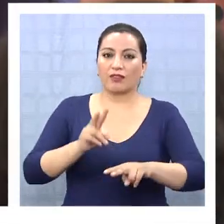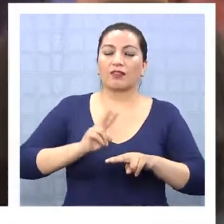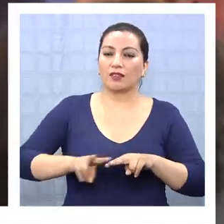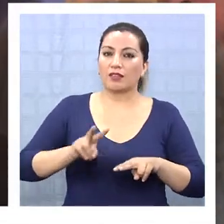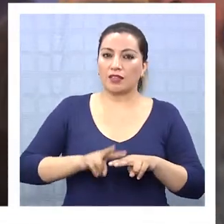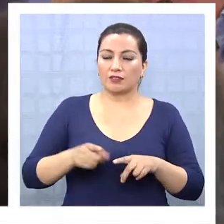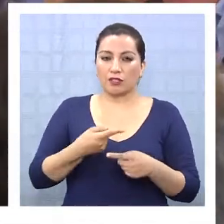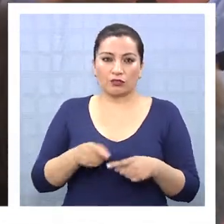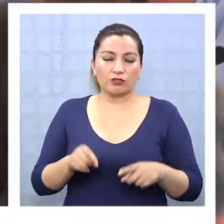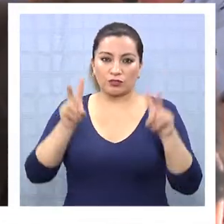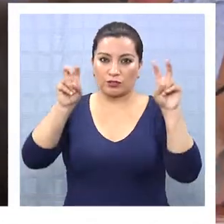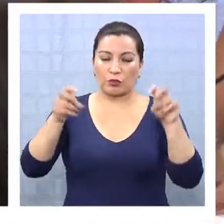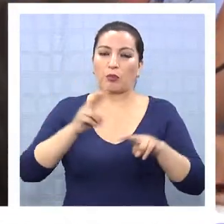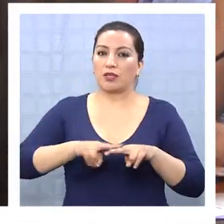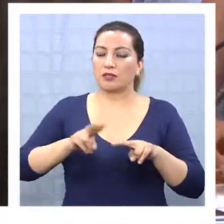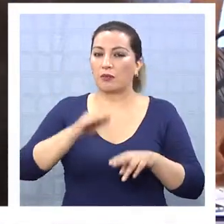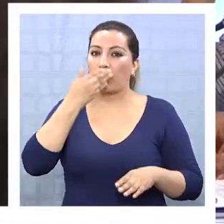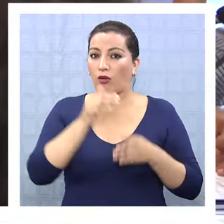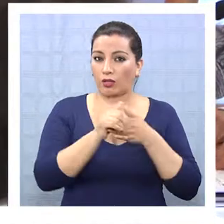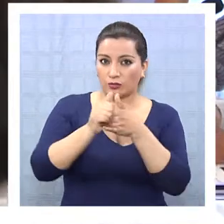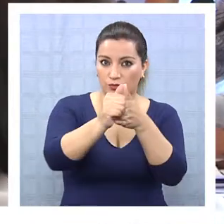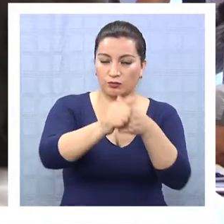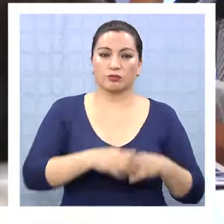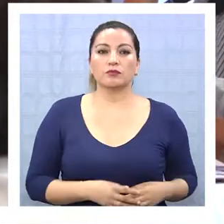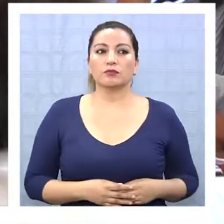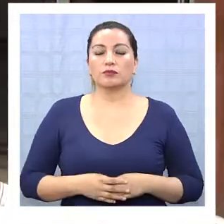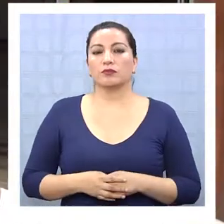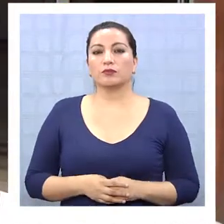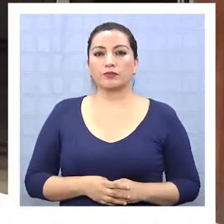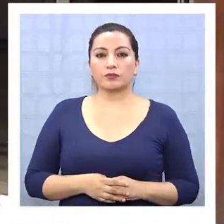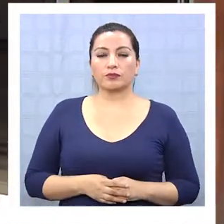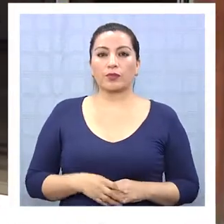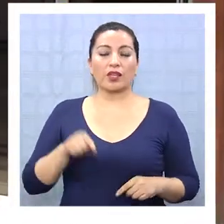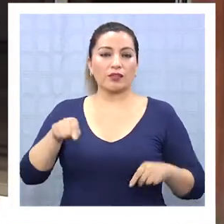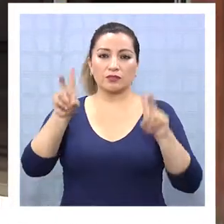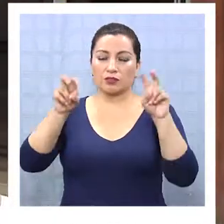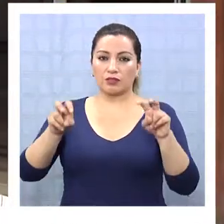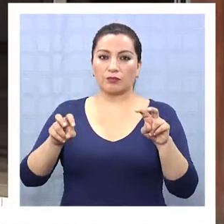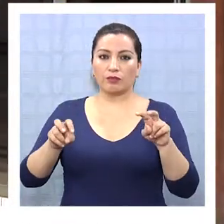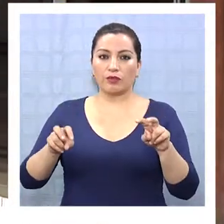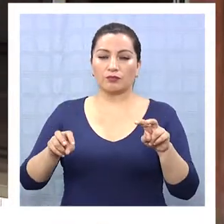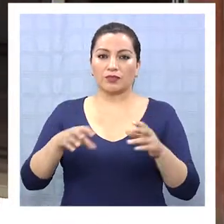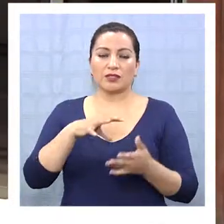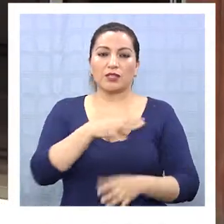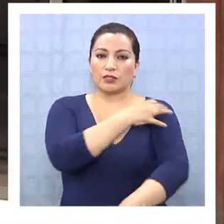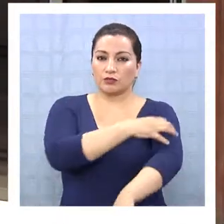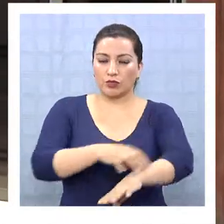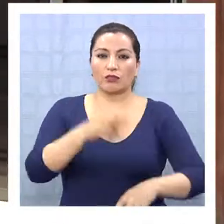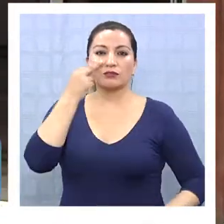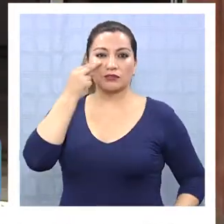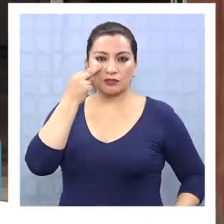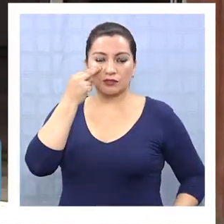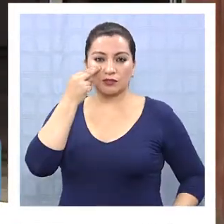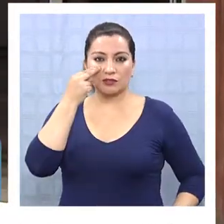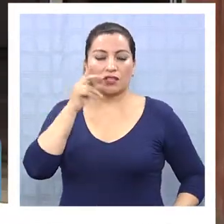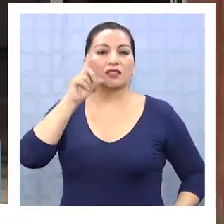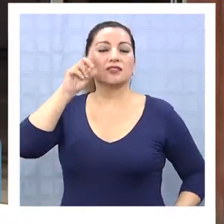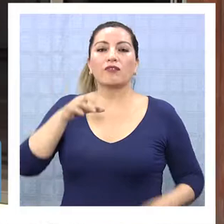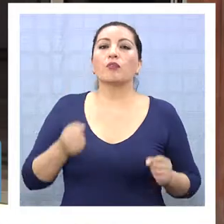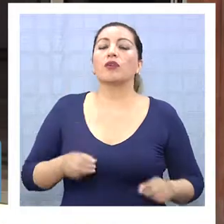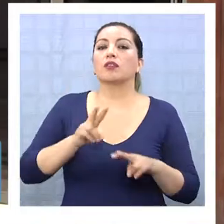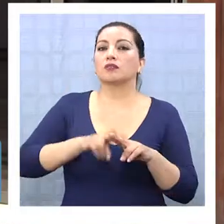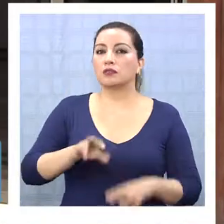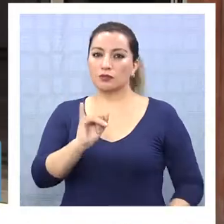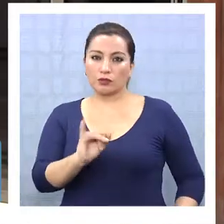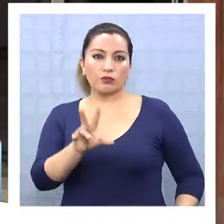intervenciones de impacto para mejorar el turismo. Esas intervenciones la ciudad las conoce, o se sabe qué